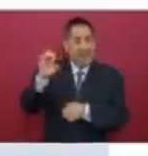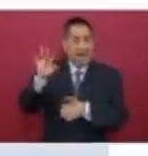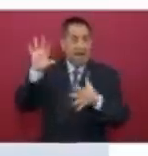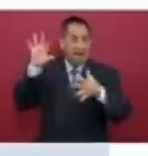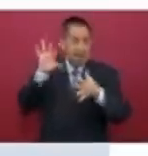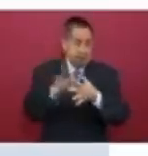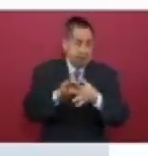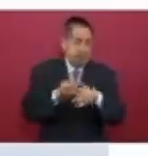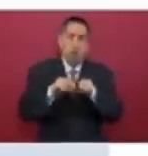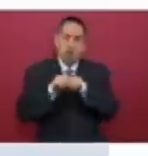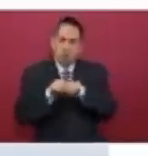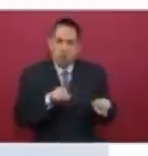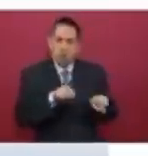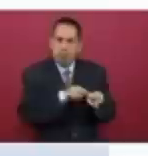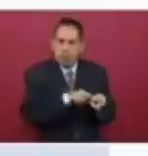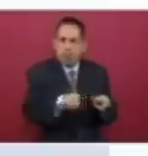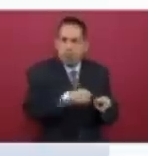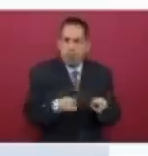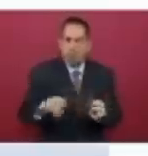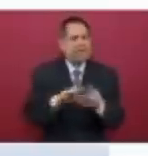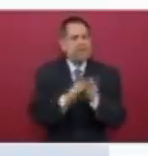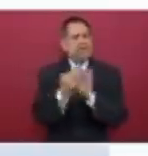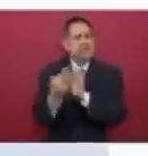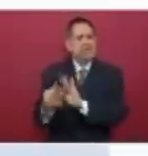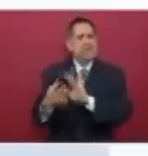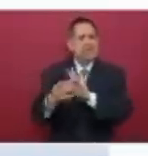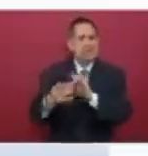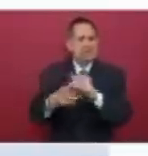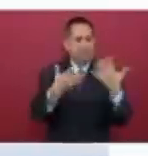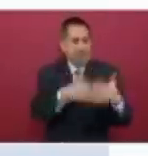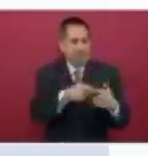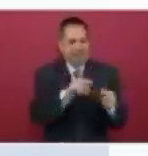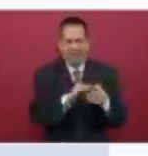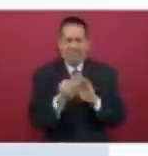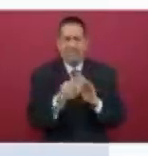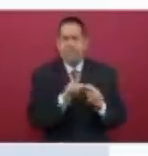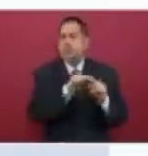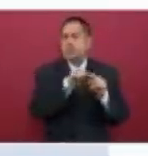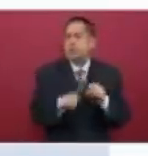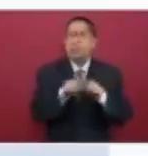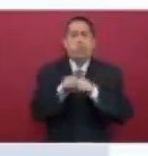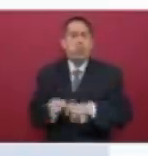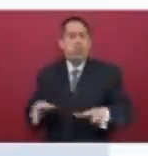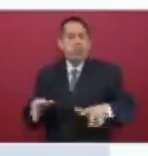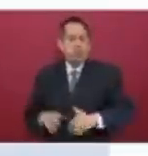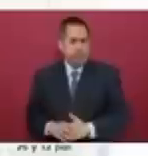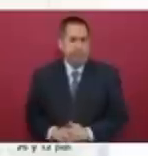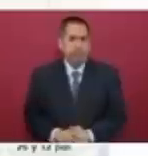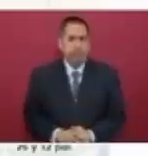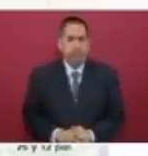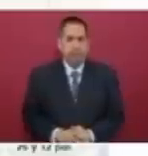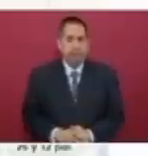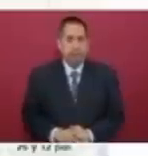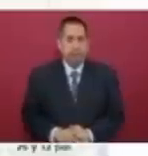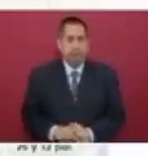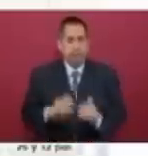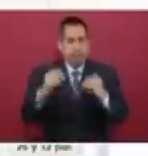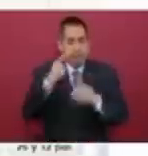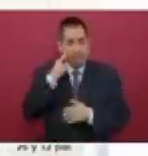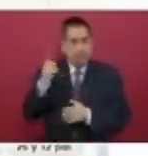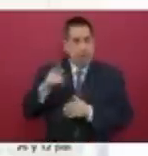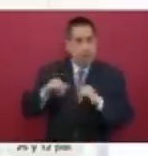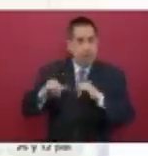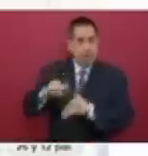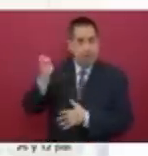comisión federal también ubicada a un lado de la termoeléctrica la siguiente es el mapa que